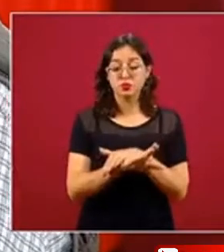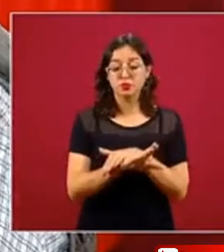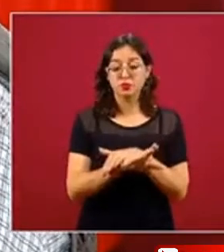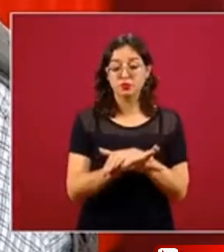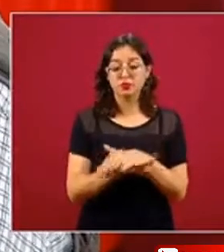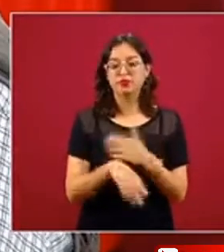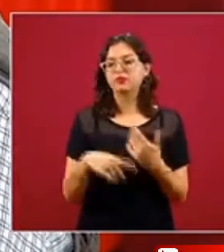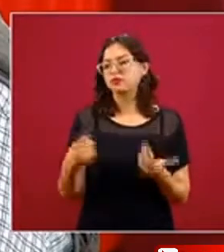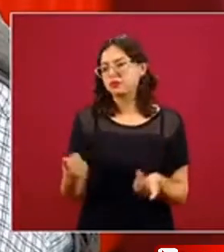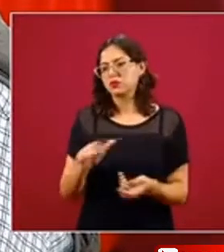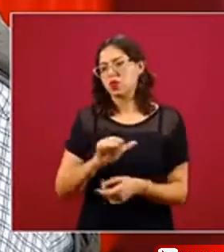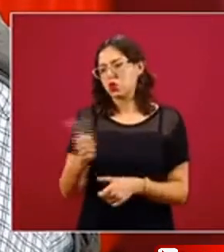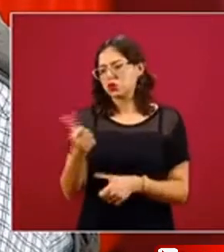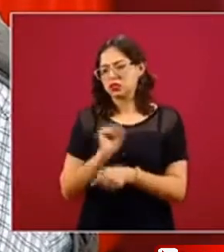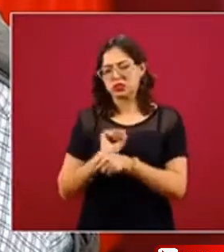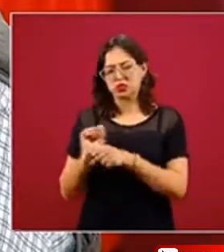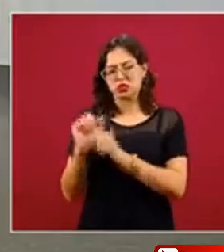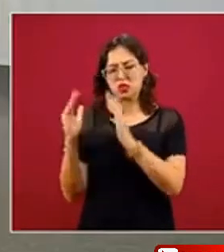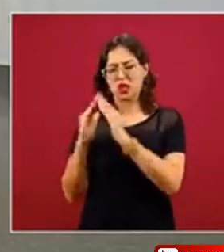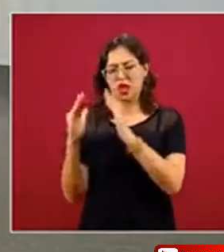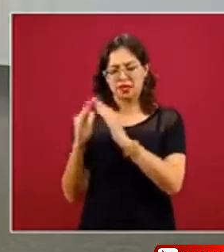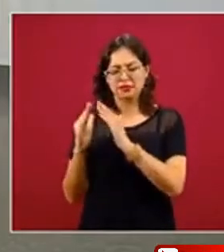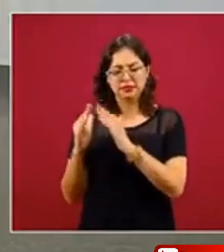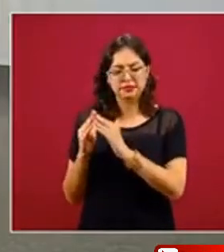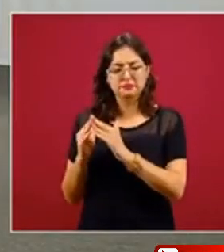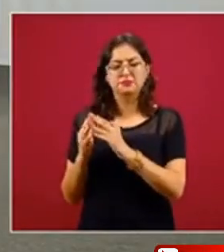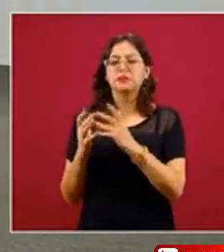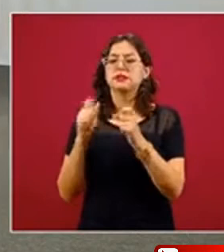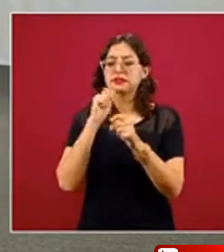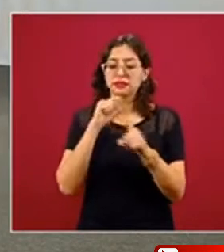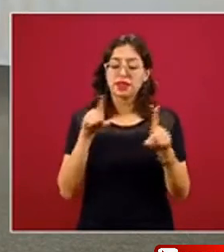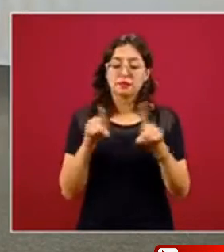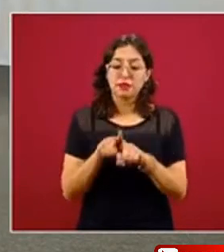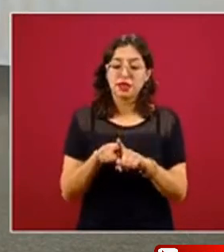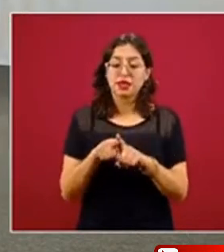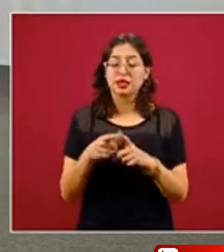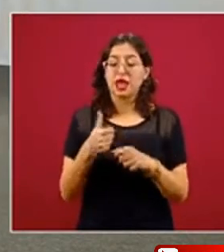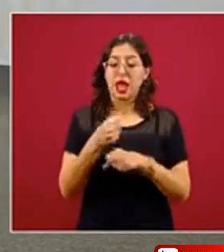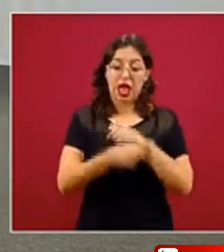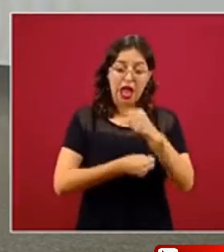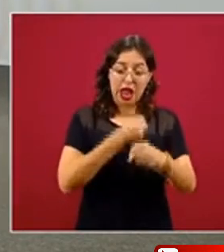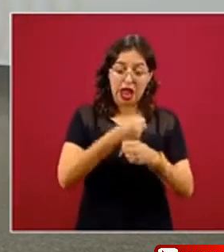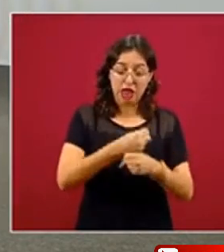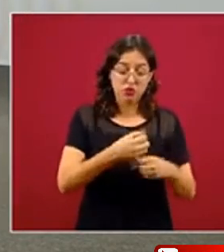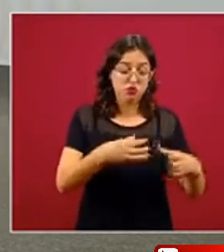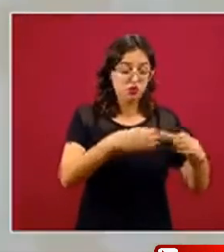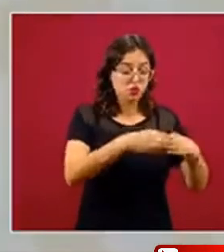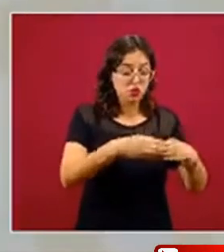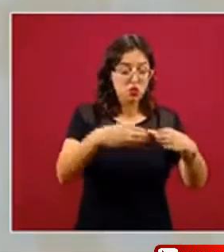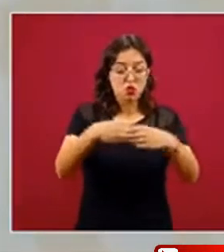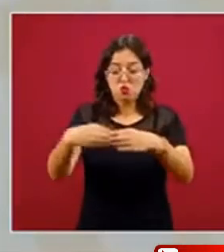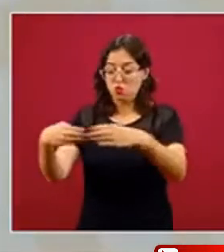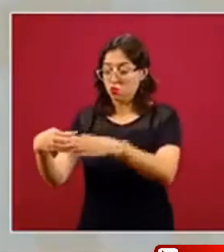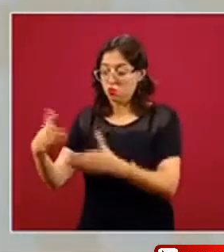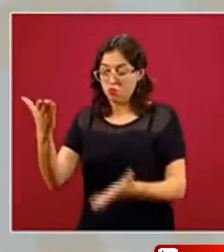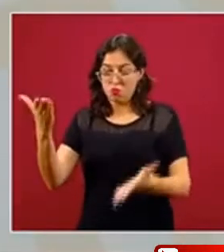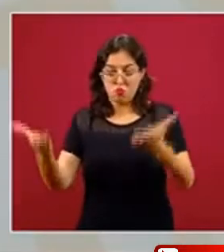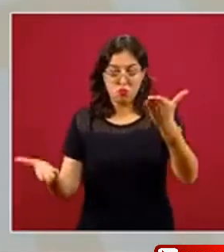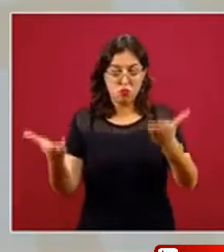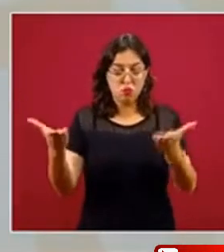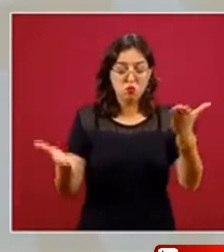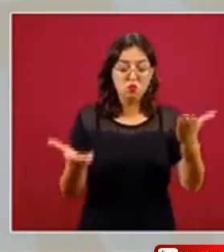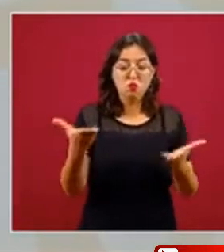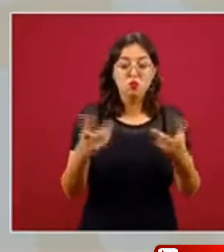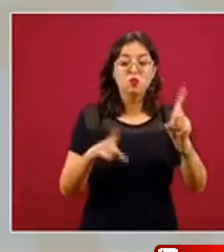que lo estuvieron de manera ambulatoria, verlo también por grupos de edad, es decir, toda esta diferenciación en